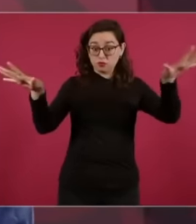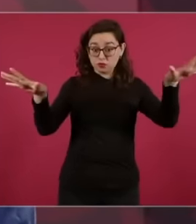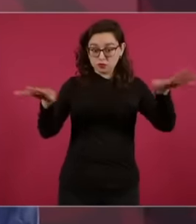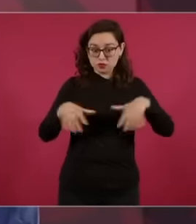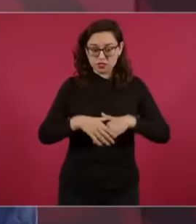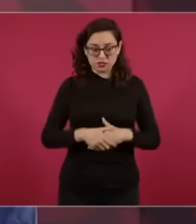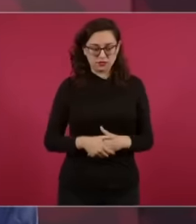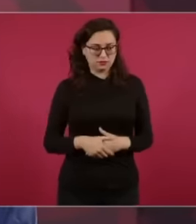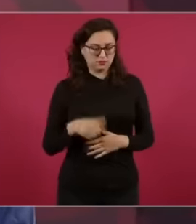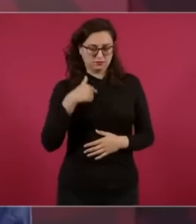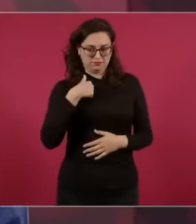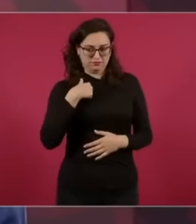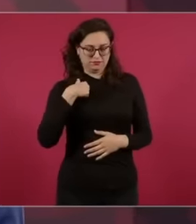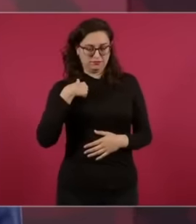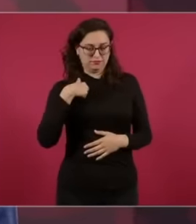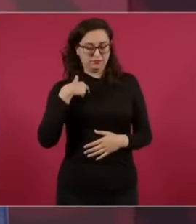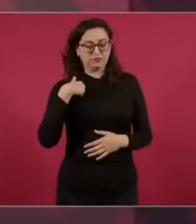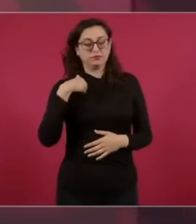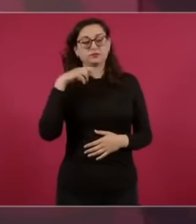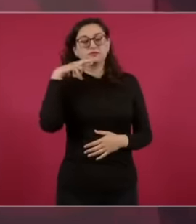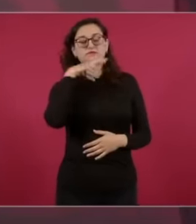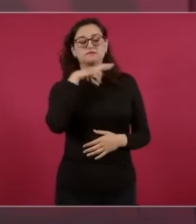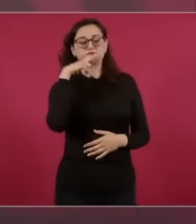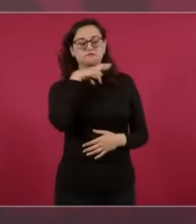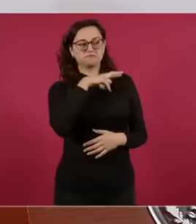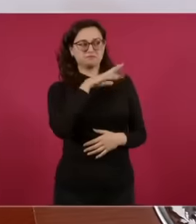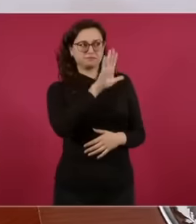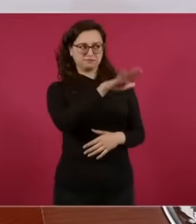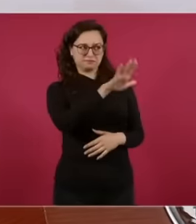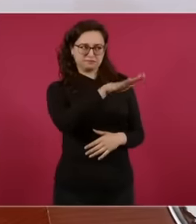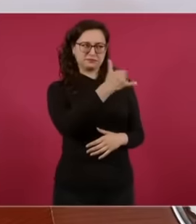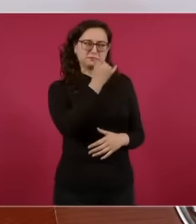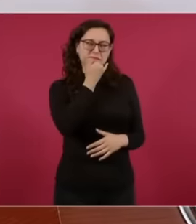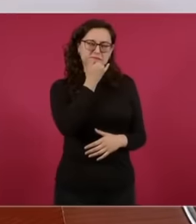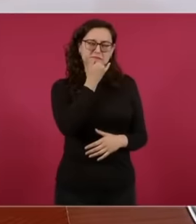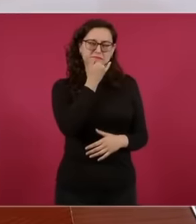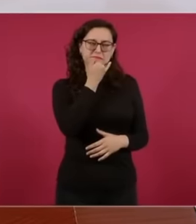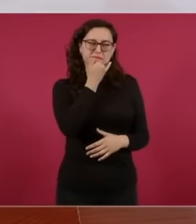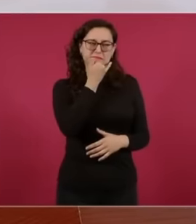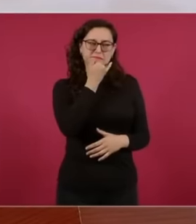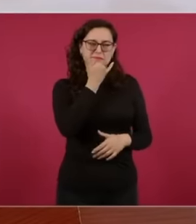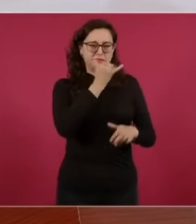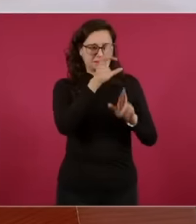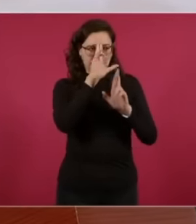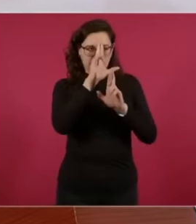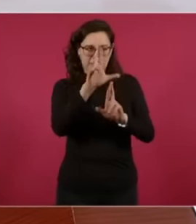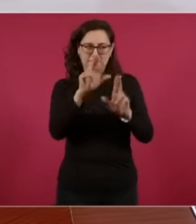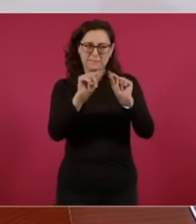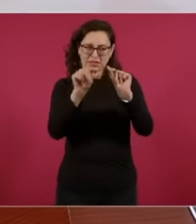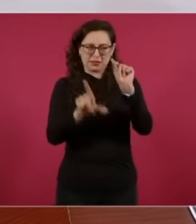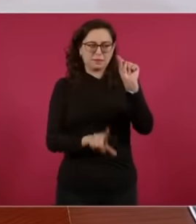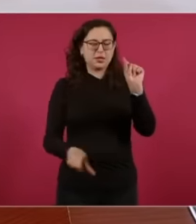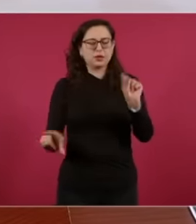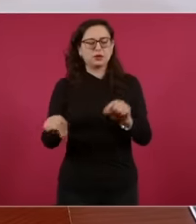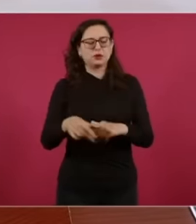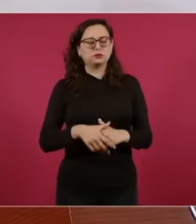Puse en mi Twitter que respetara la soberanía del